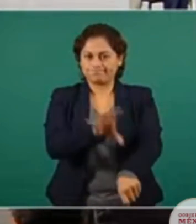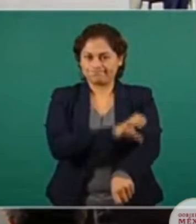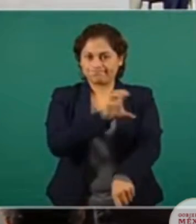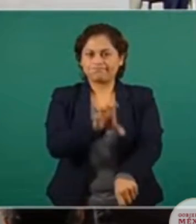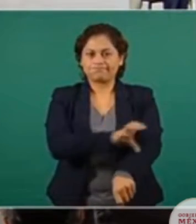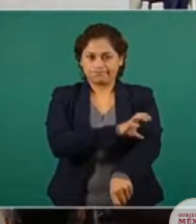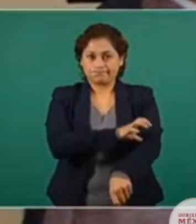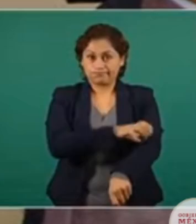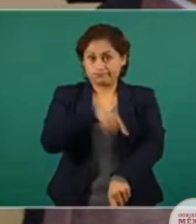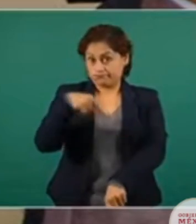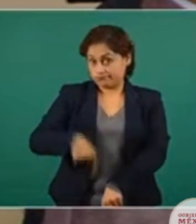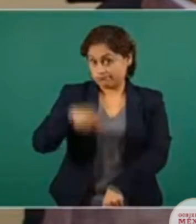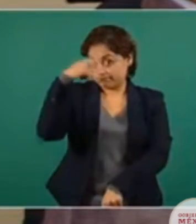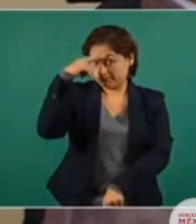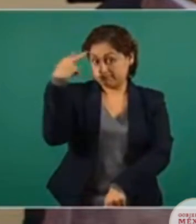del país.